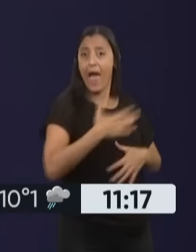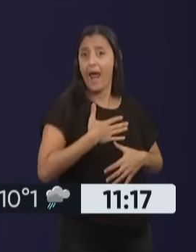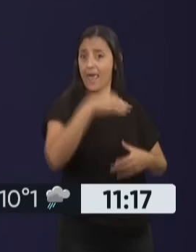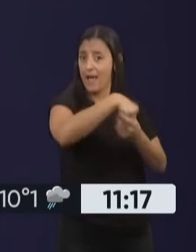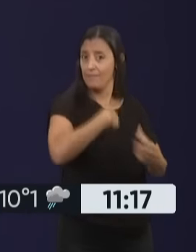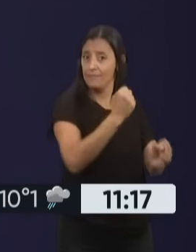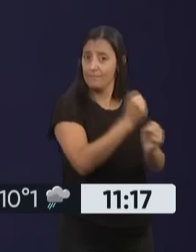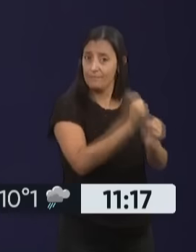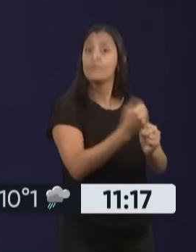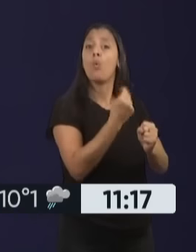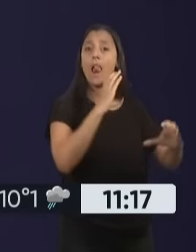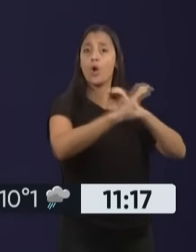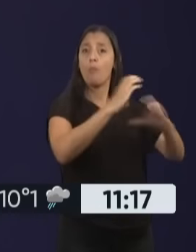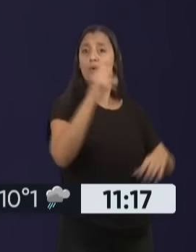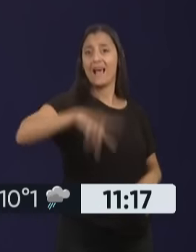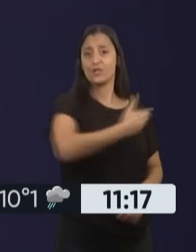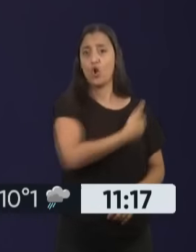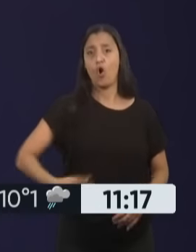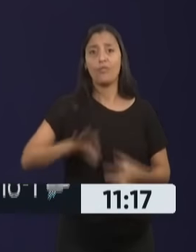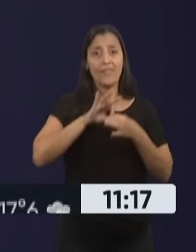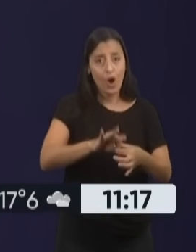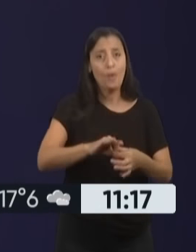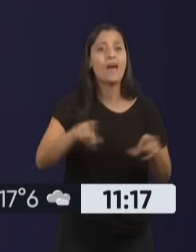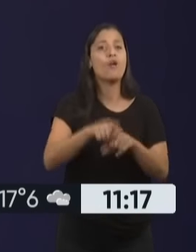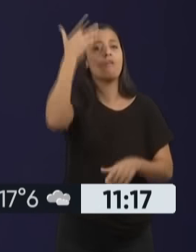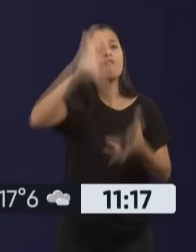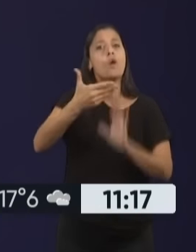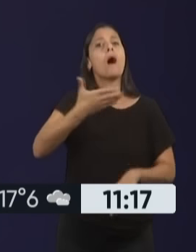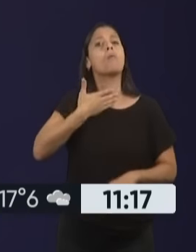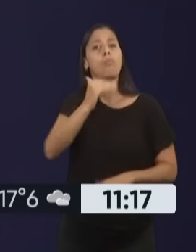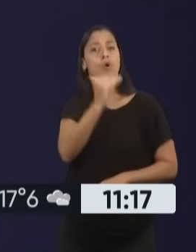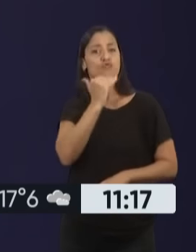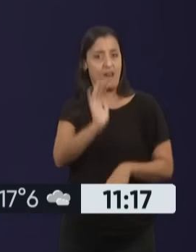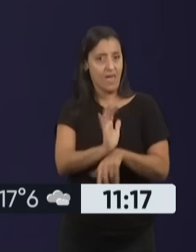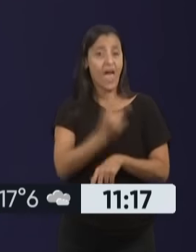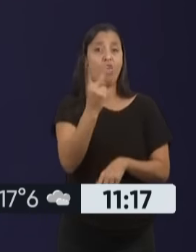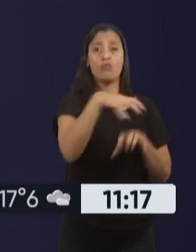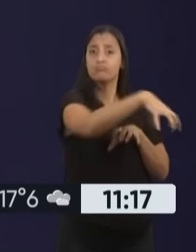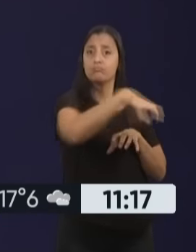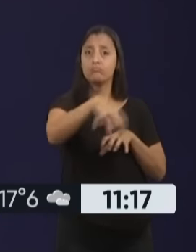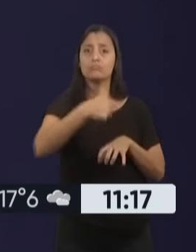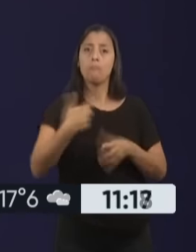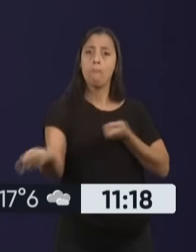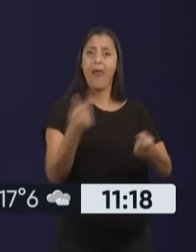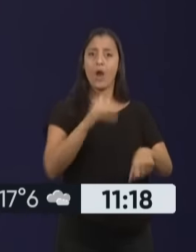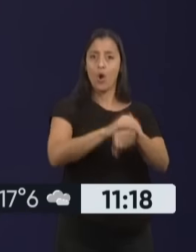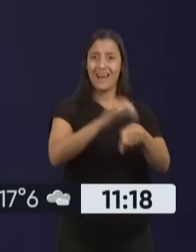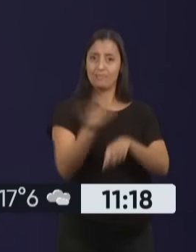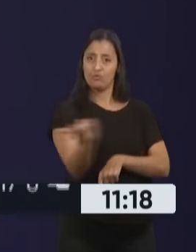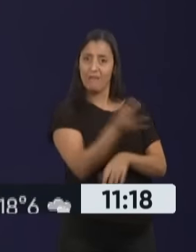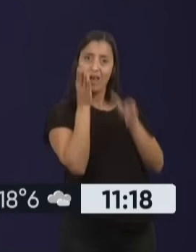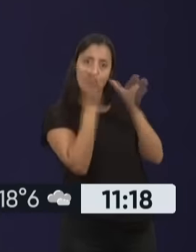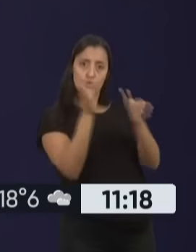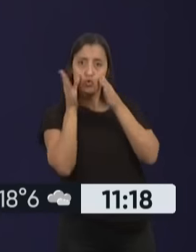compete que es el área de comunicación de gobierno y el área de la vocería que son las dos áreas que que están en debajo de mi